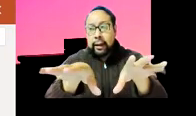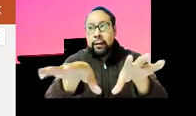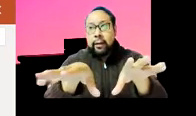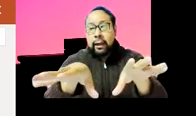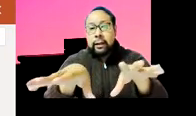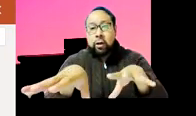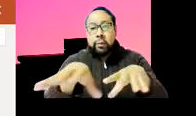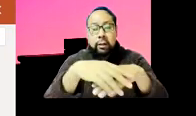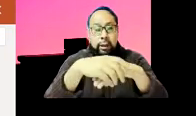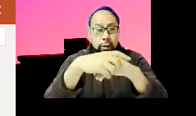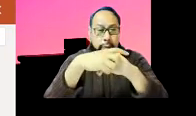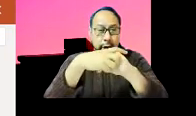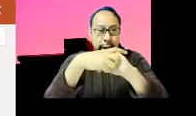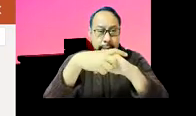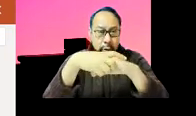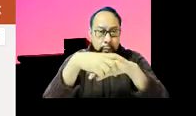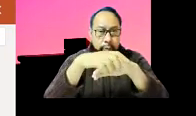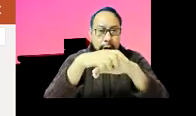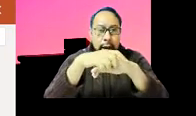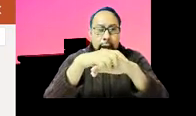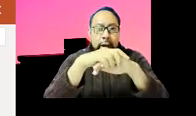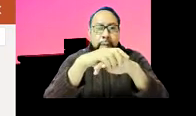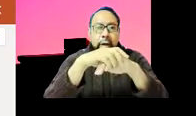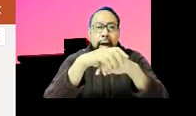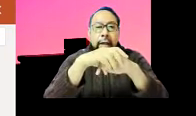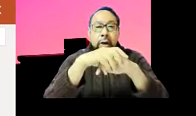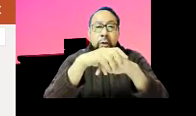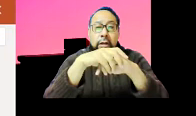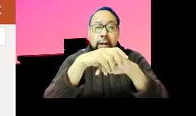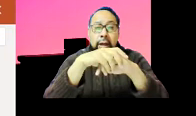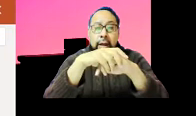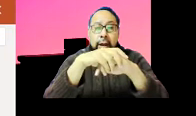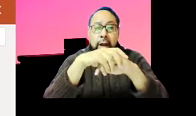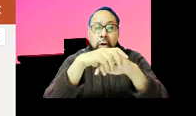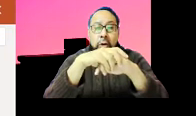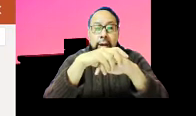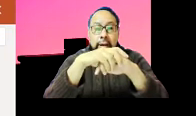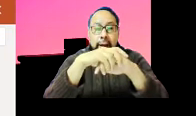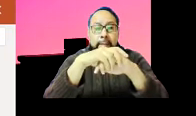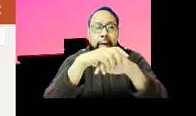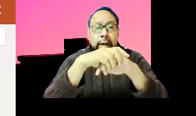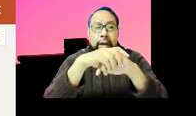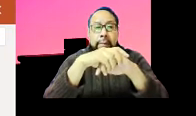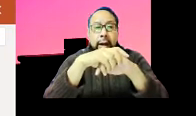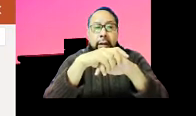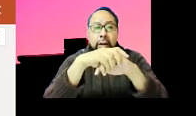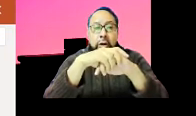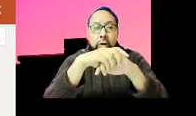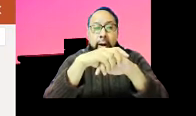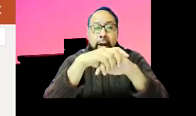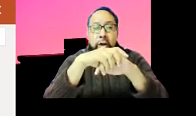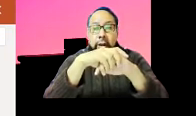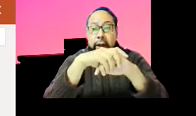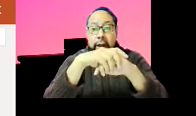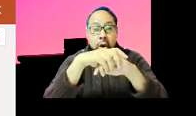seguimos en el convencimiento. Por ejemplo, exponer las inconsistencias de que el otro dice y llamar la